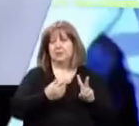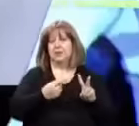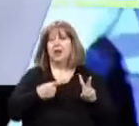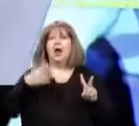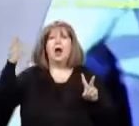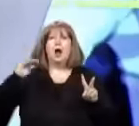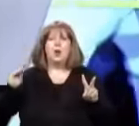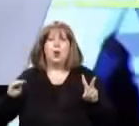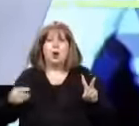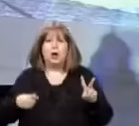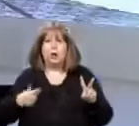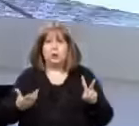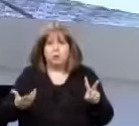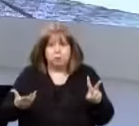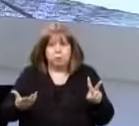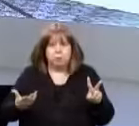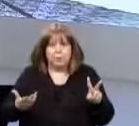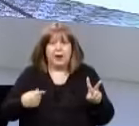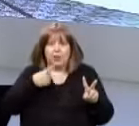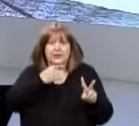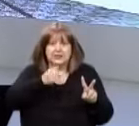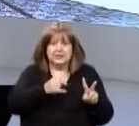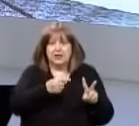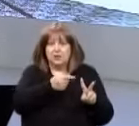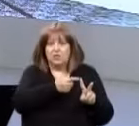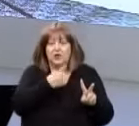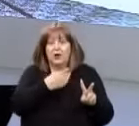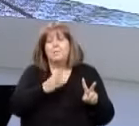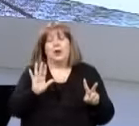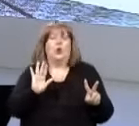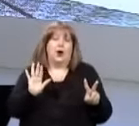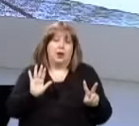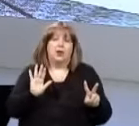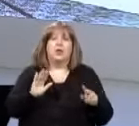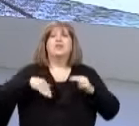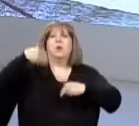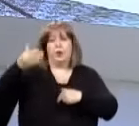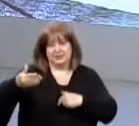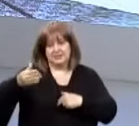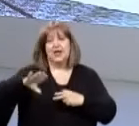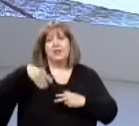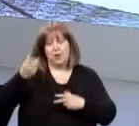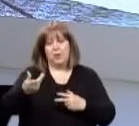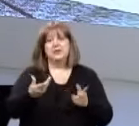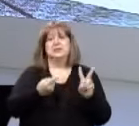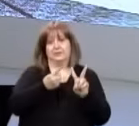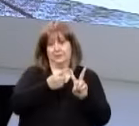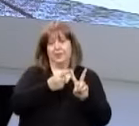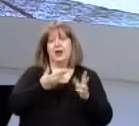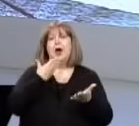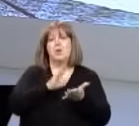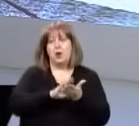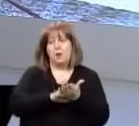Y la defensa, la creo que sí, la querella. De la familia, la querella. La querella, sí. Sí, porque consideran que sí hay